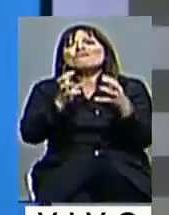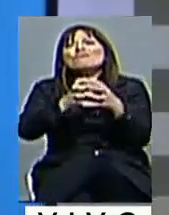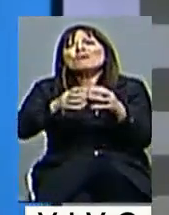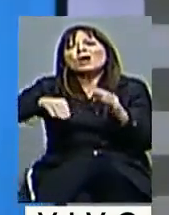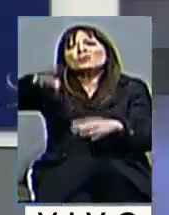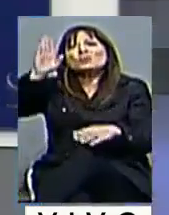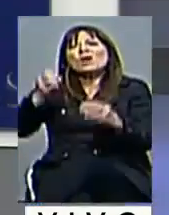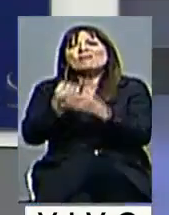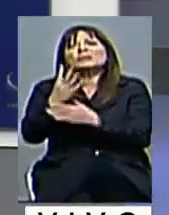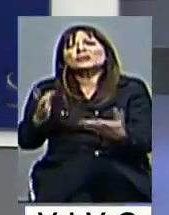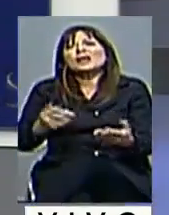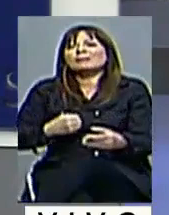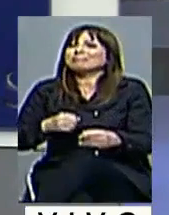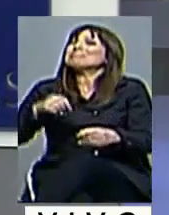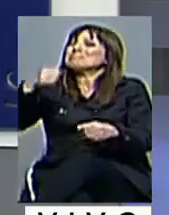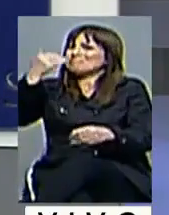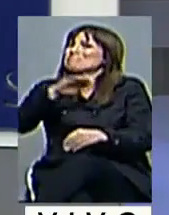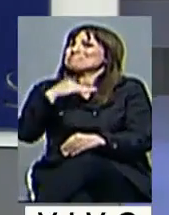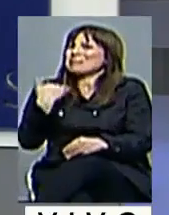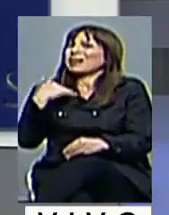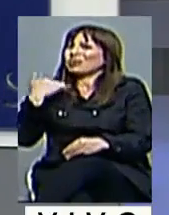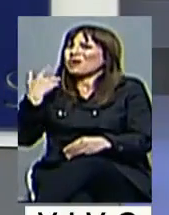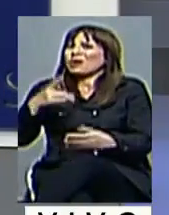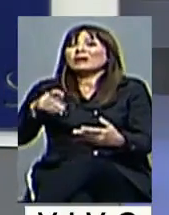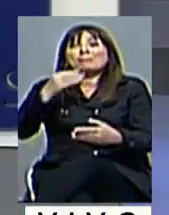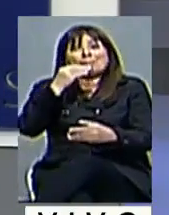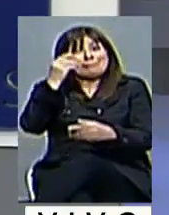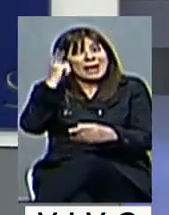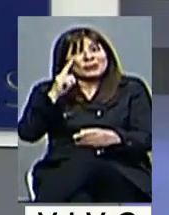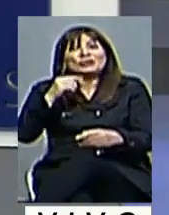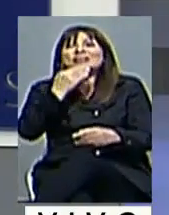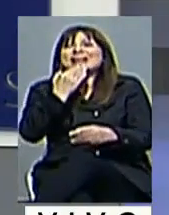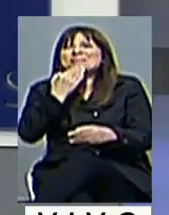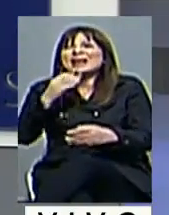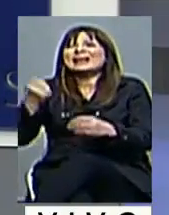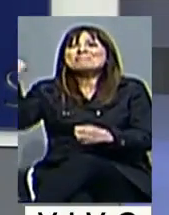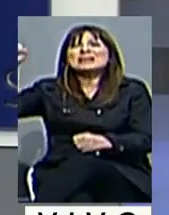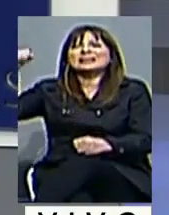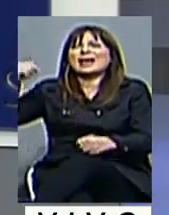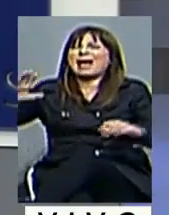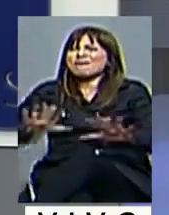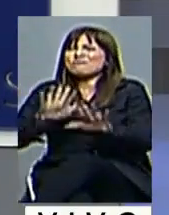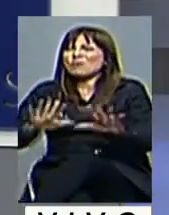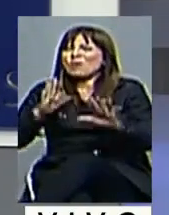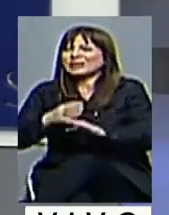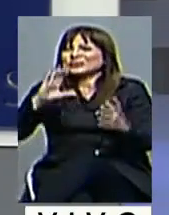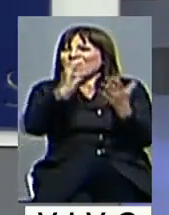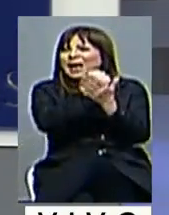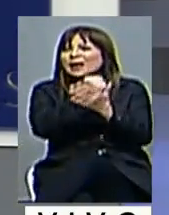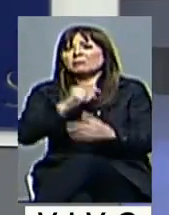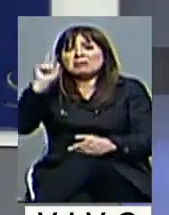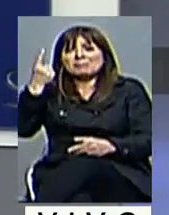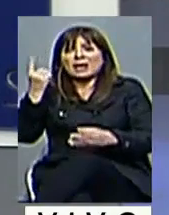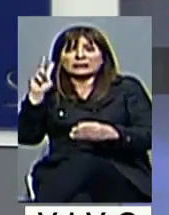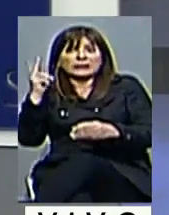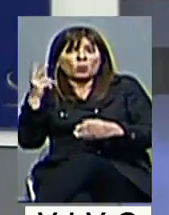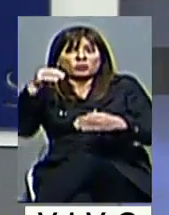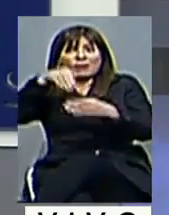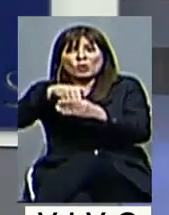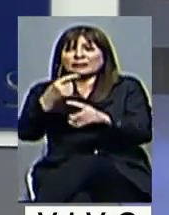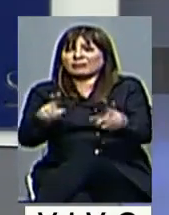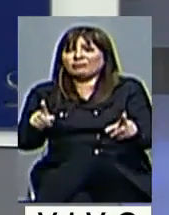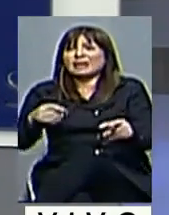yo creo que perdió la fuerza mayoría, pero Piñera hizo un esfuerzo por ganar también, porque la diferencia que marca entre la primera y la segunda vuelta demuestra